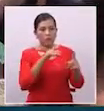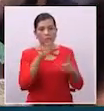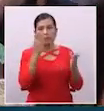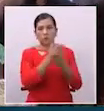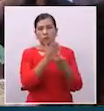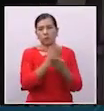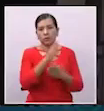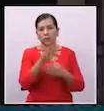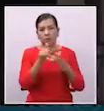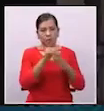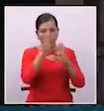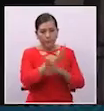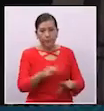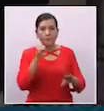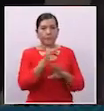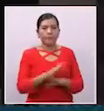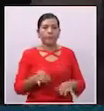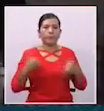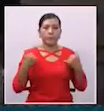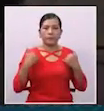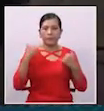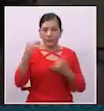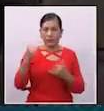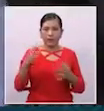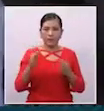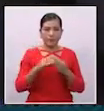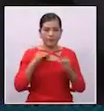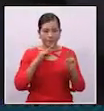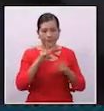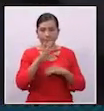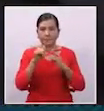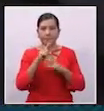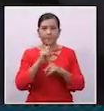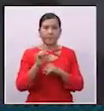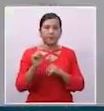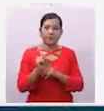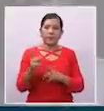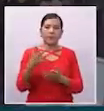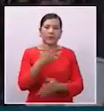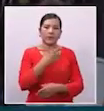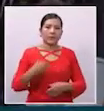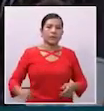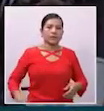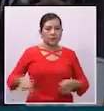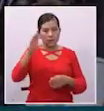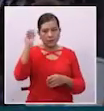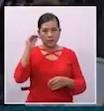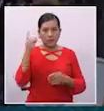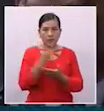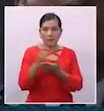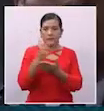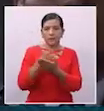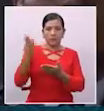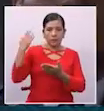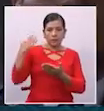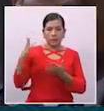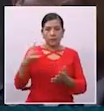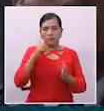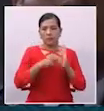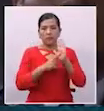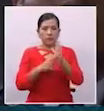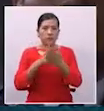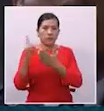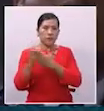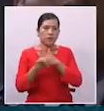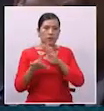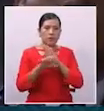niñas, adolescentes. Ante este y otros hechos lamentables, el presidente Luis Arce, semanas atrás, presentó un anteproyecto de ley destinado a